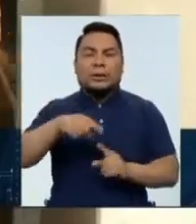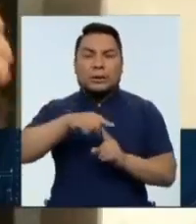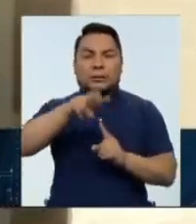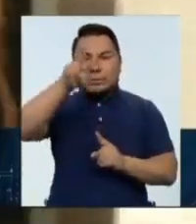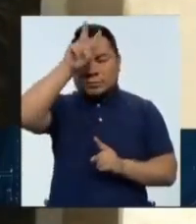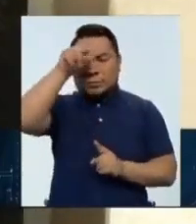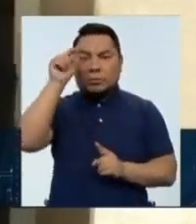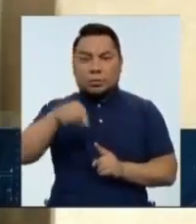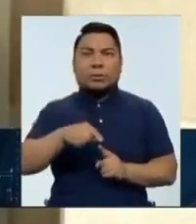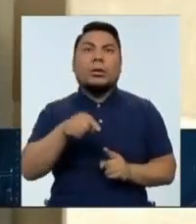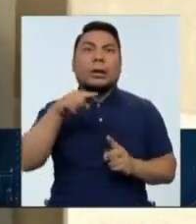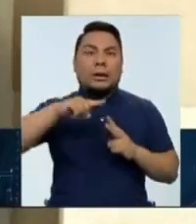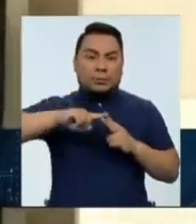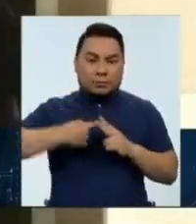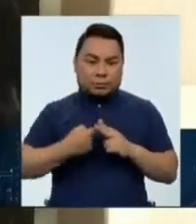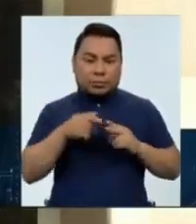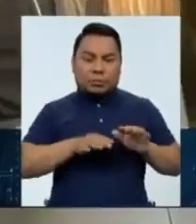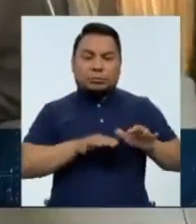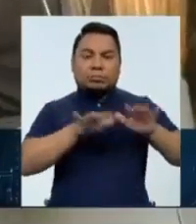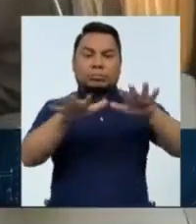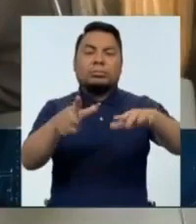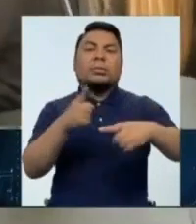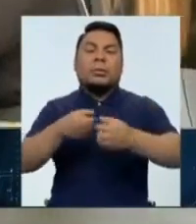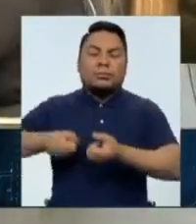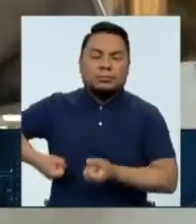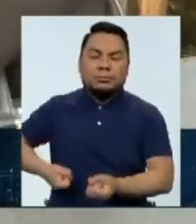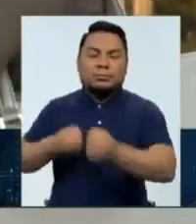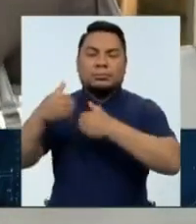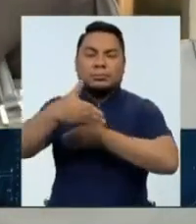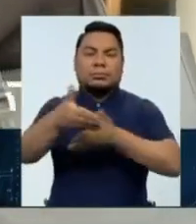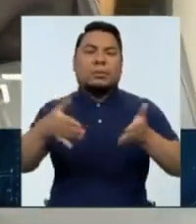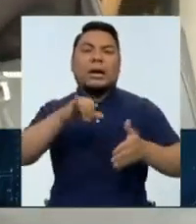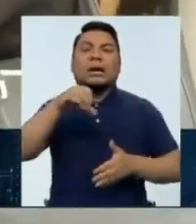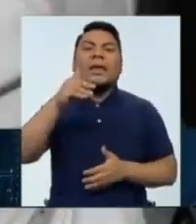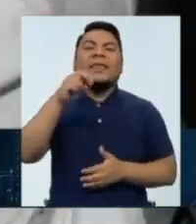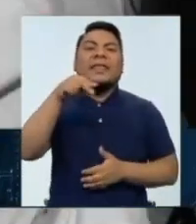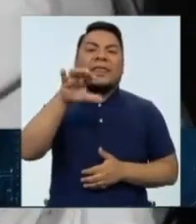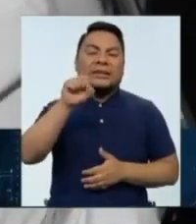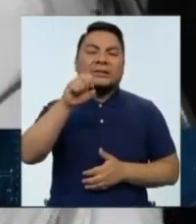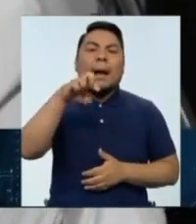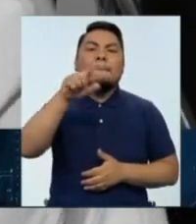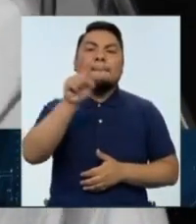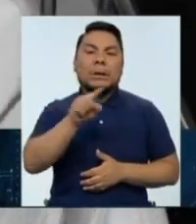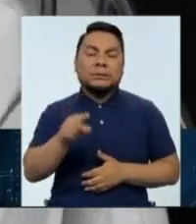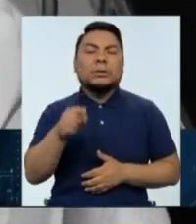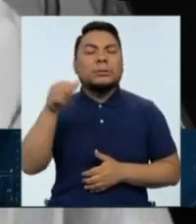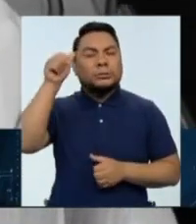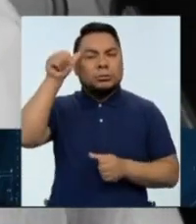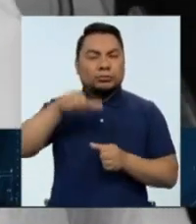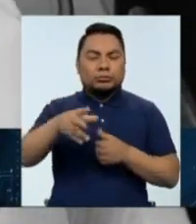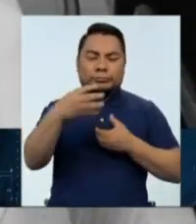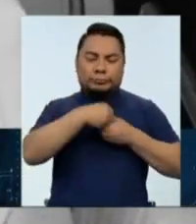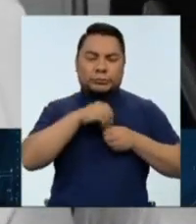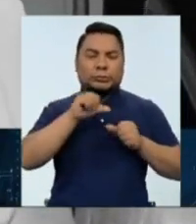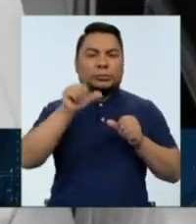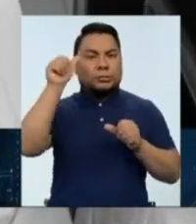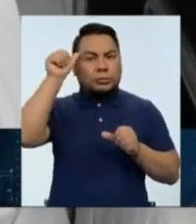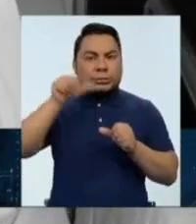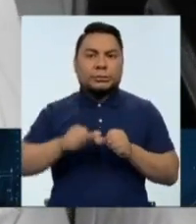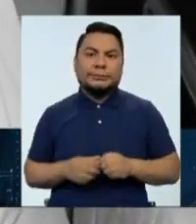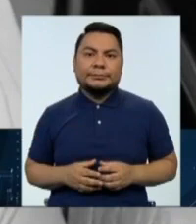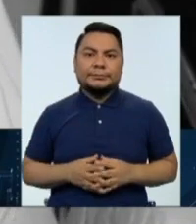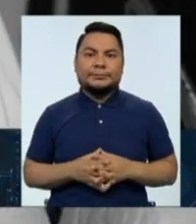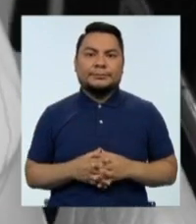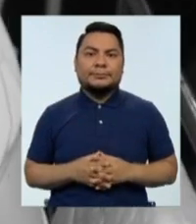Perú, de donde partiremos al Cementerio Jardines de la Paz. Pero recuerda, siempre estarás presente.